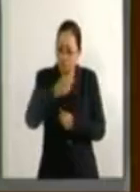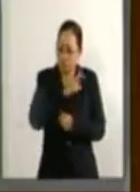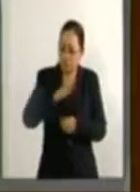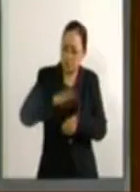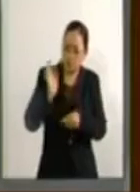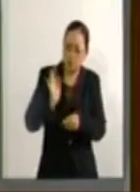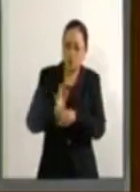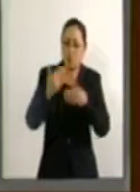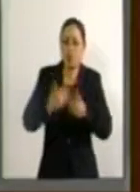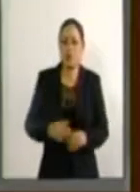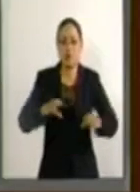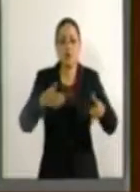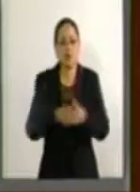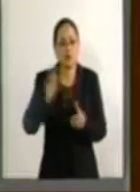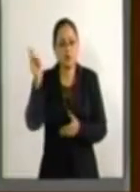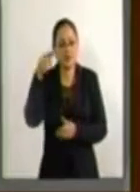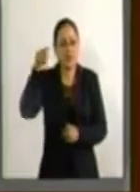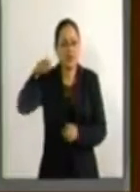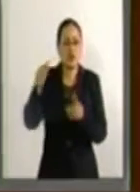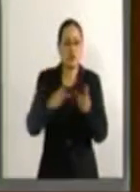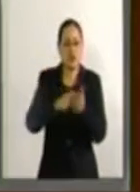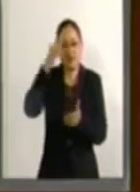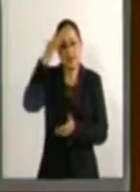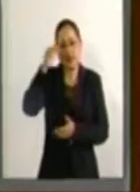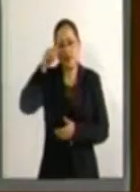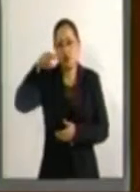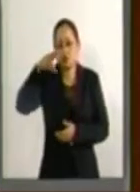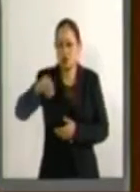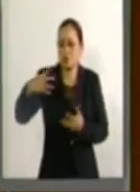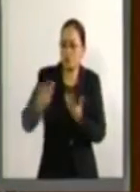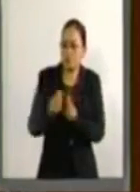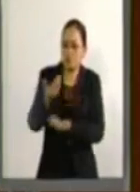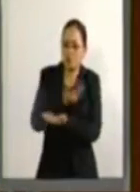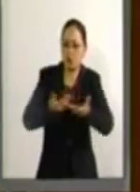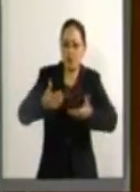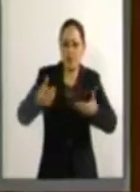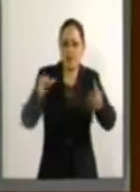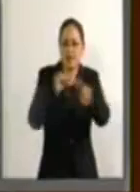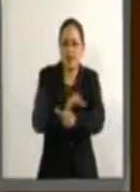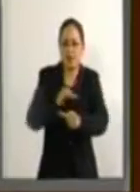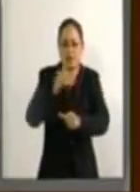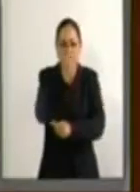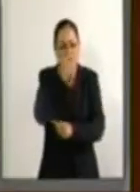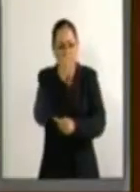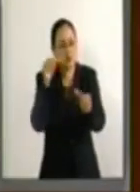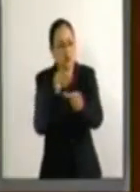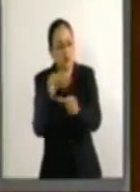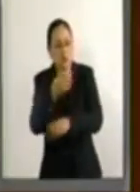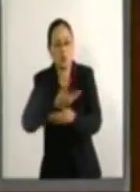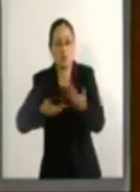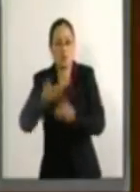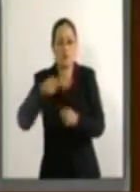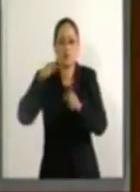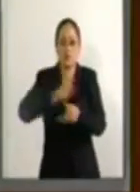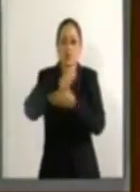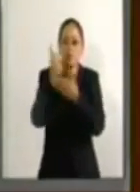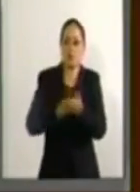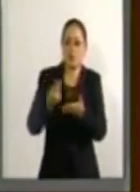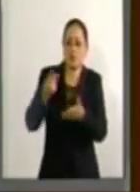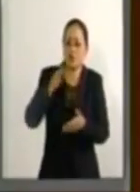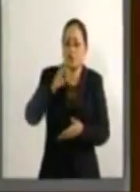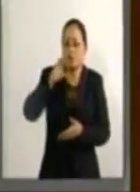infraestructura universitaria en San Antonio es ideal para continuar colaborando con intercambios académicos, seguir profundizando con el famoso programa